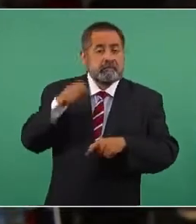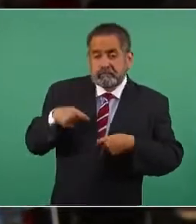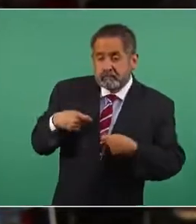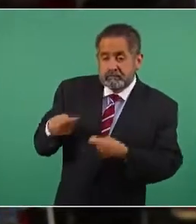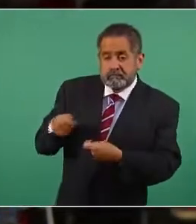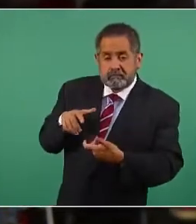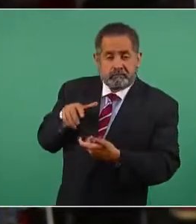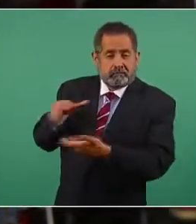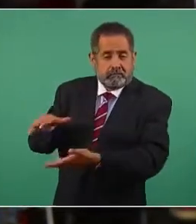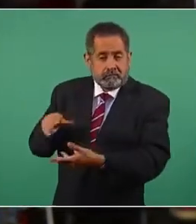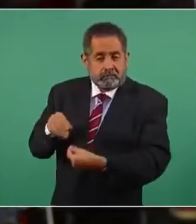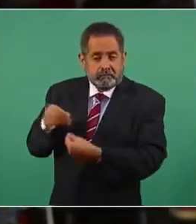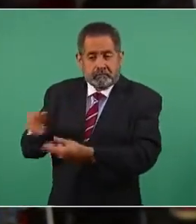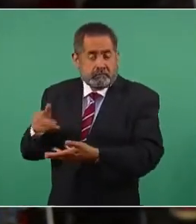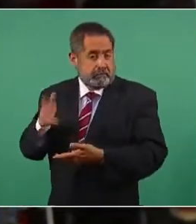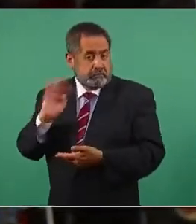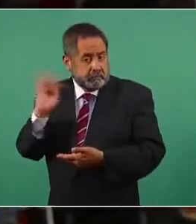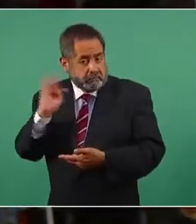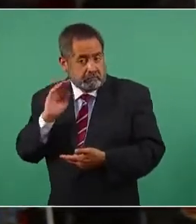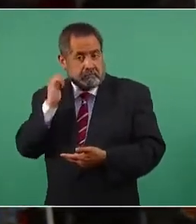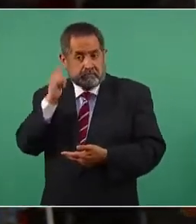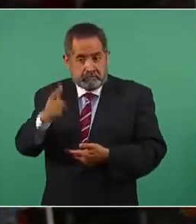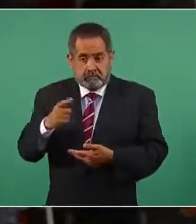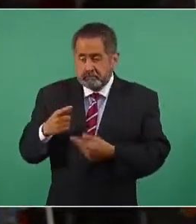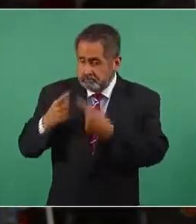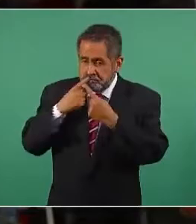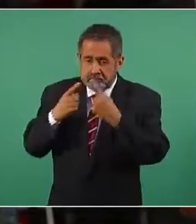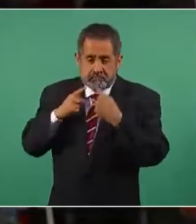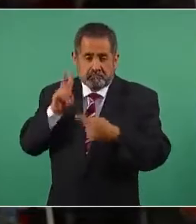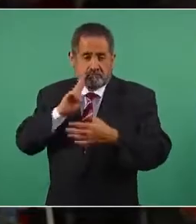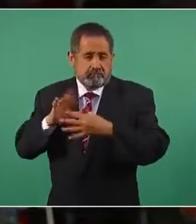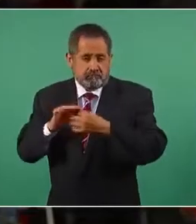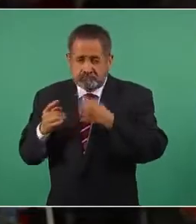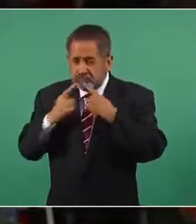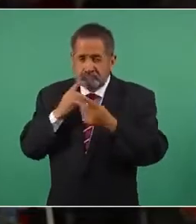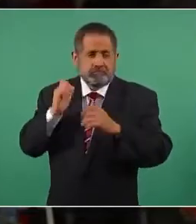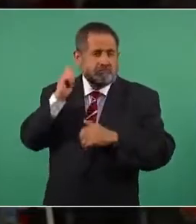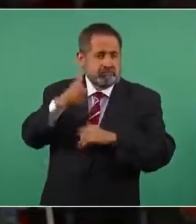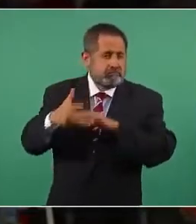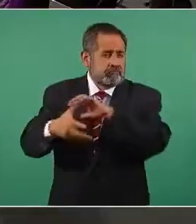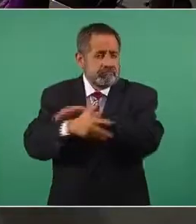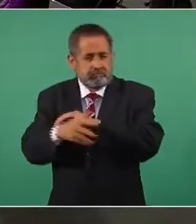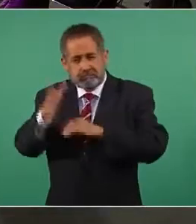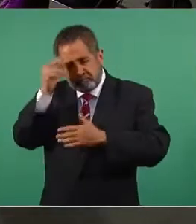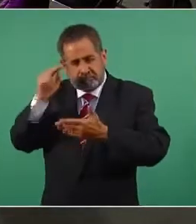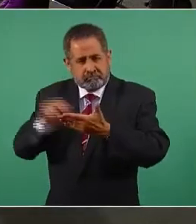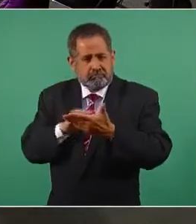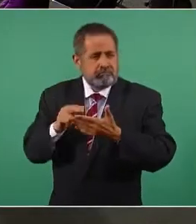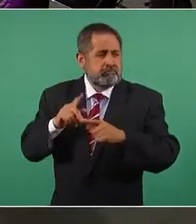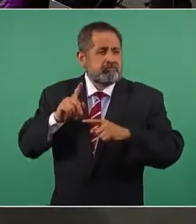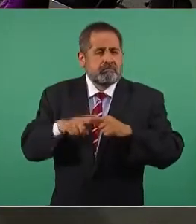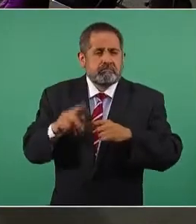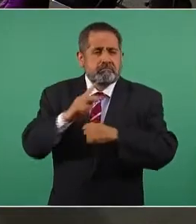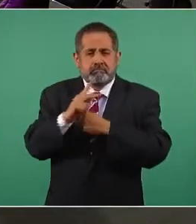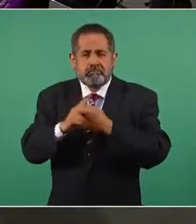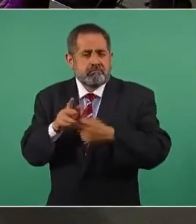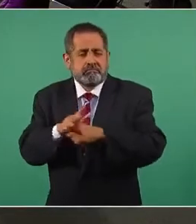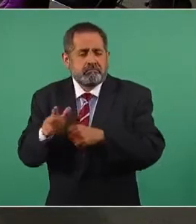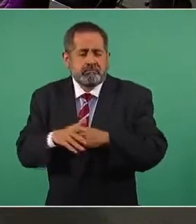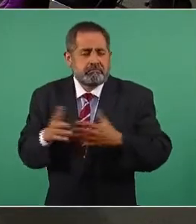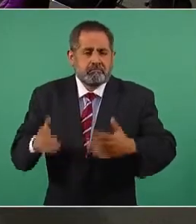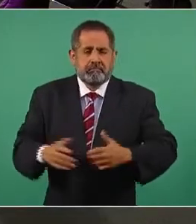proveer. Ya se han estado viendo explorado algún tipo de convenio, ¿con qué países, si es que es el caso,